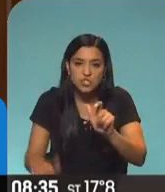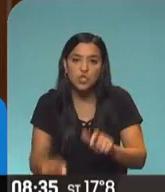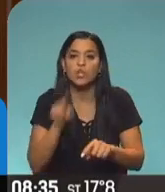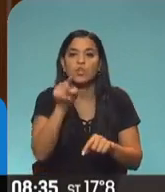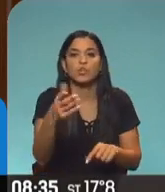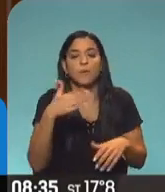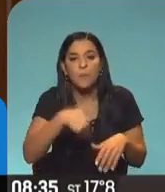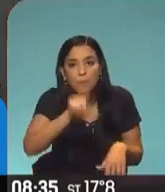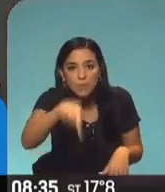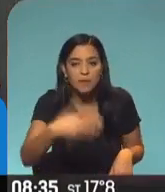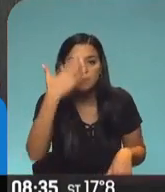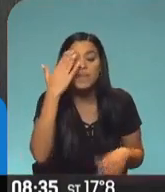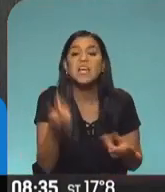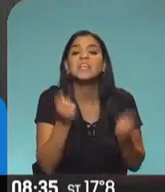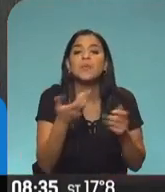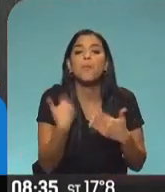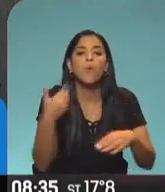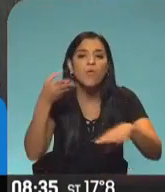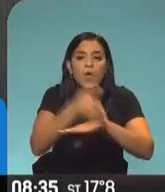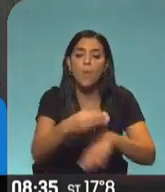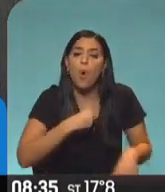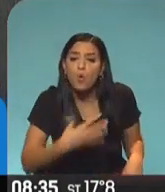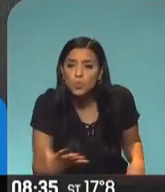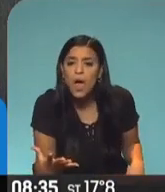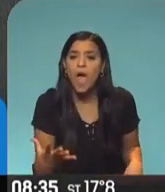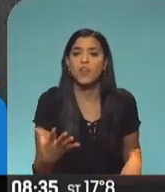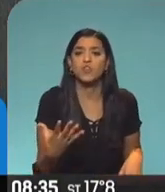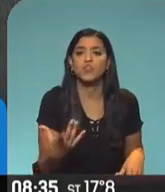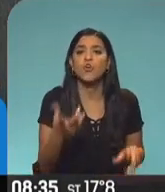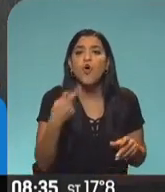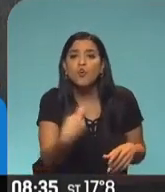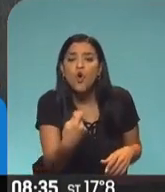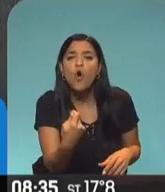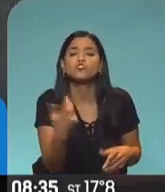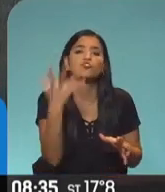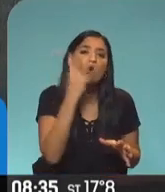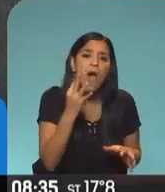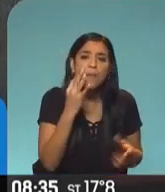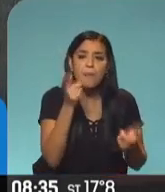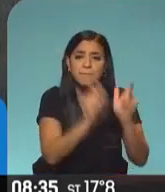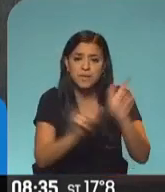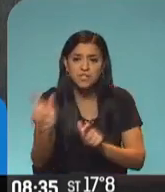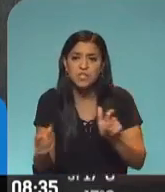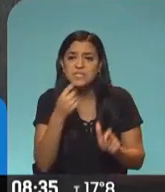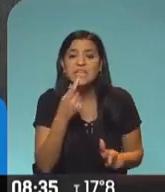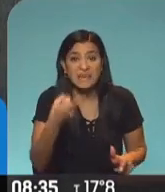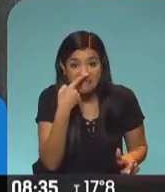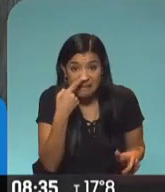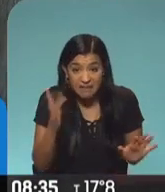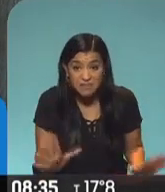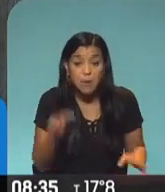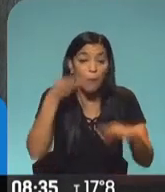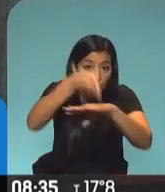tenga trastornos cognitivos. ¿Quiénes pueden acercarse? ¿Esto es voluntario? ¿Tiene algún costo? Digamos, para que la gente que a lo mejor está interesada